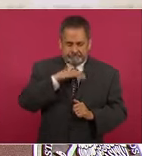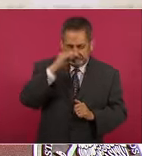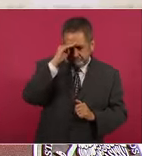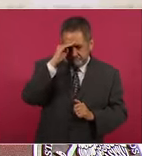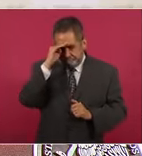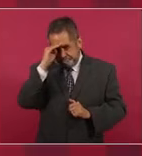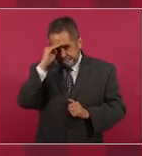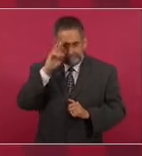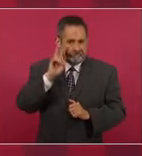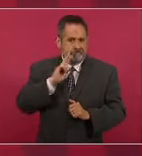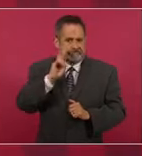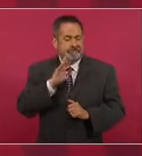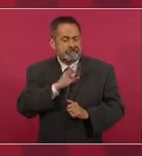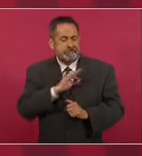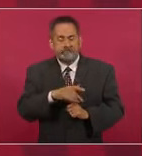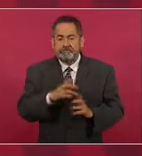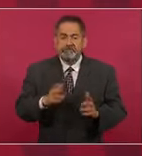más,